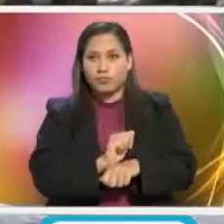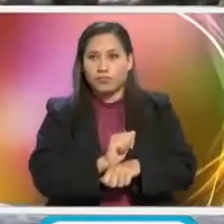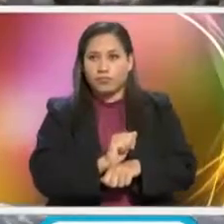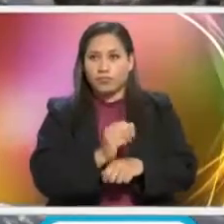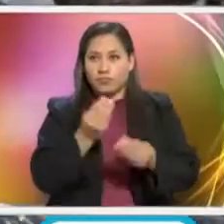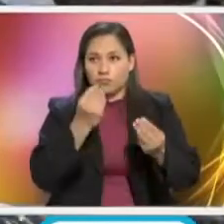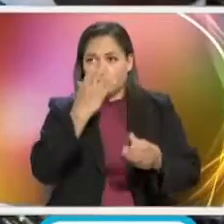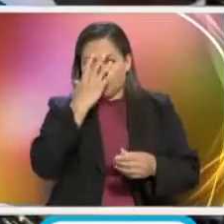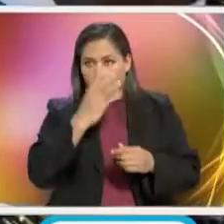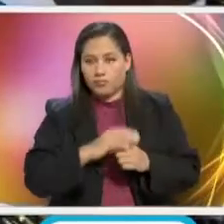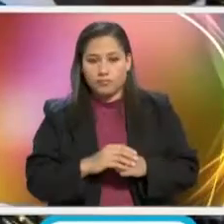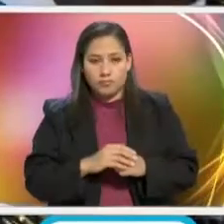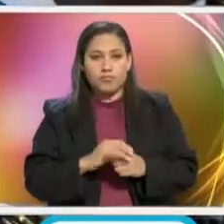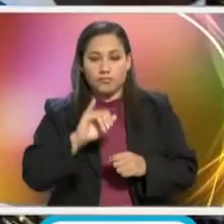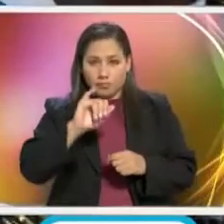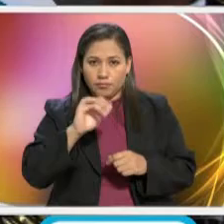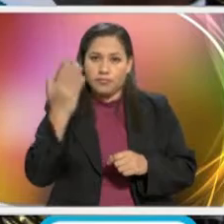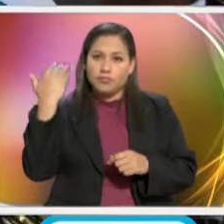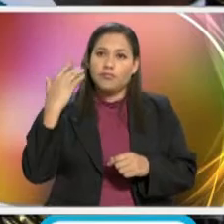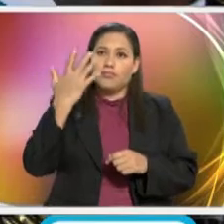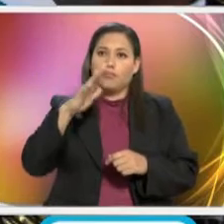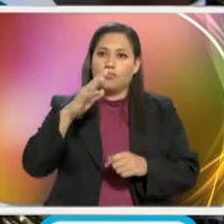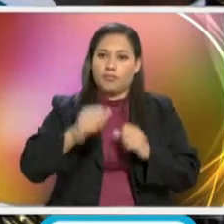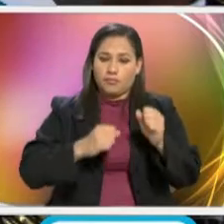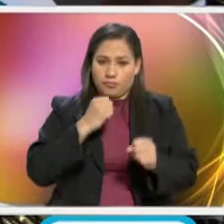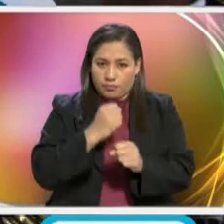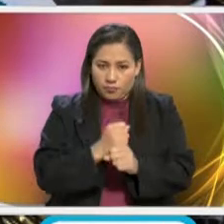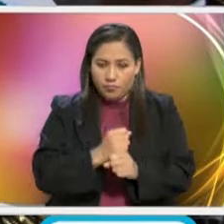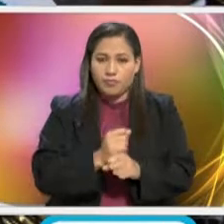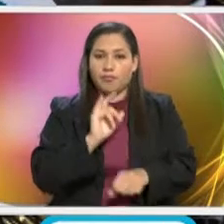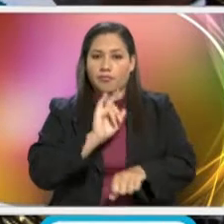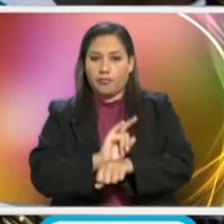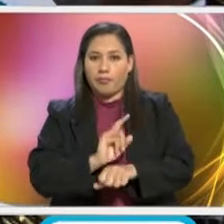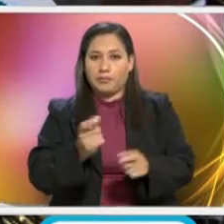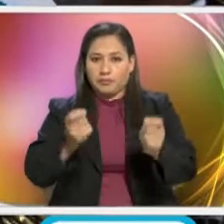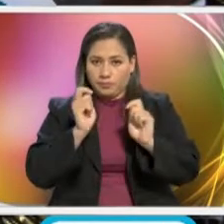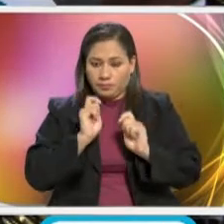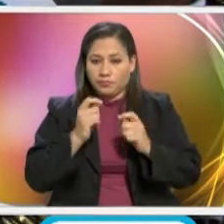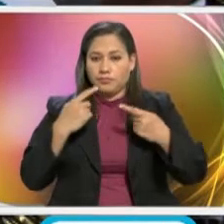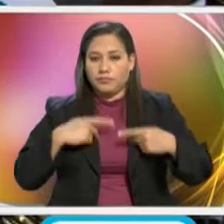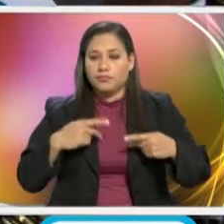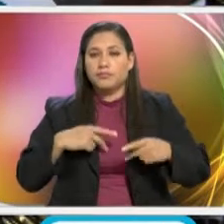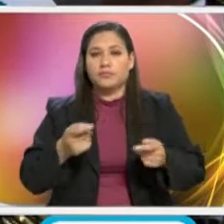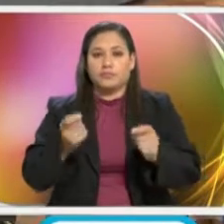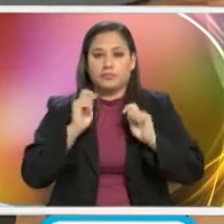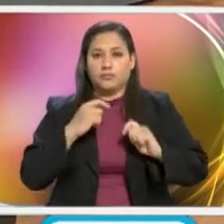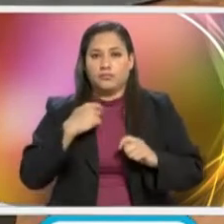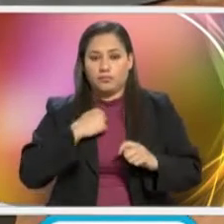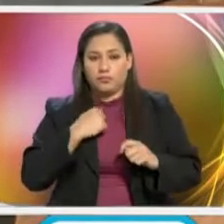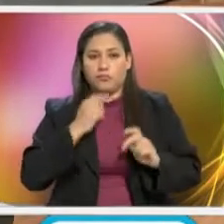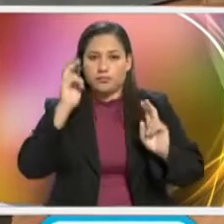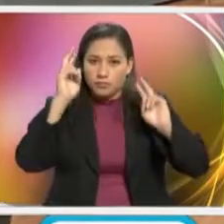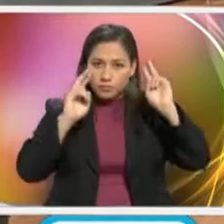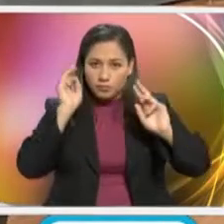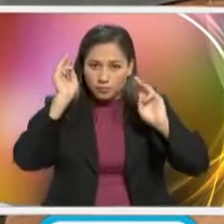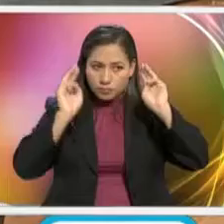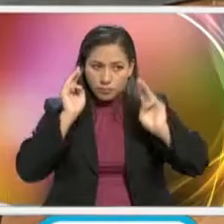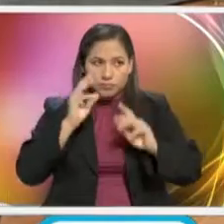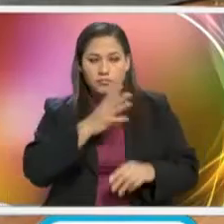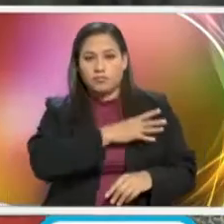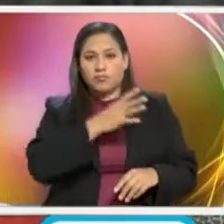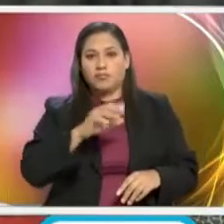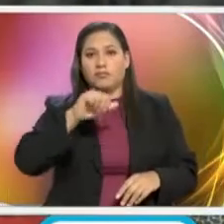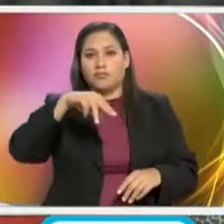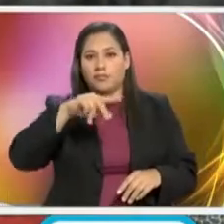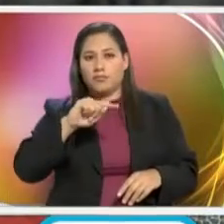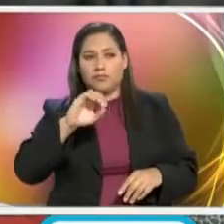peso. Sí, yo desde hace como 10 años estoy personificando y presentando al visitante del museo al general